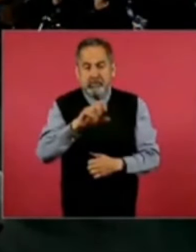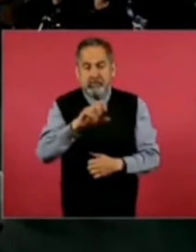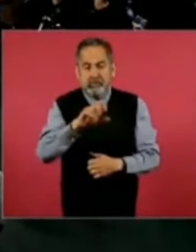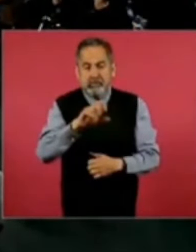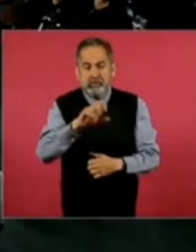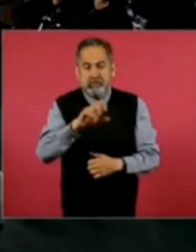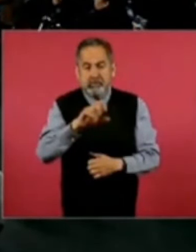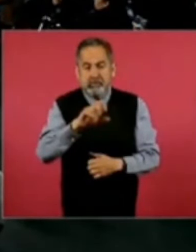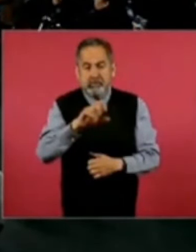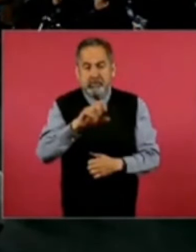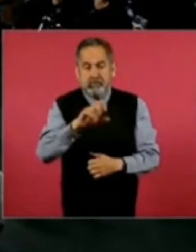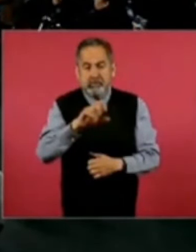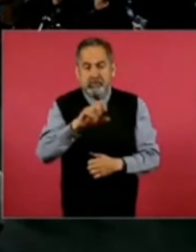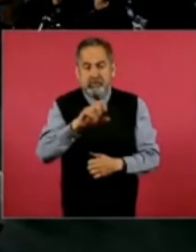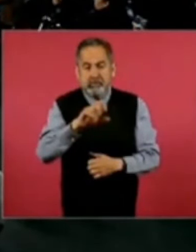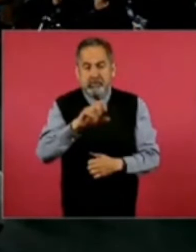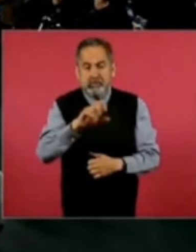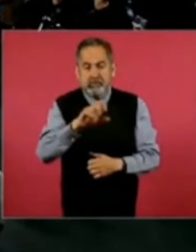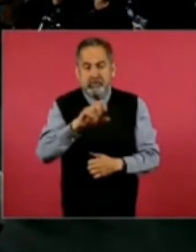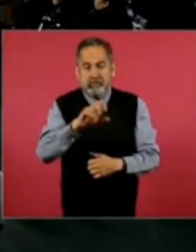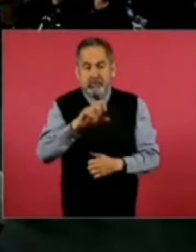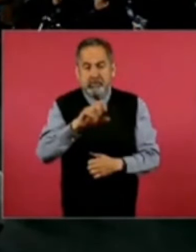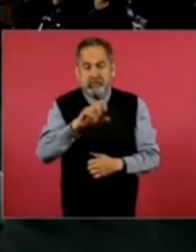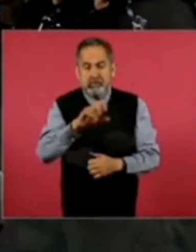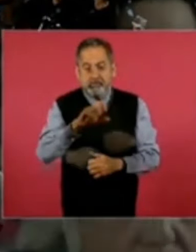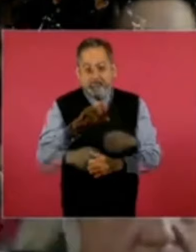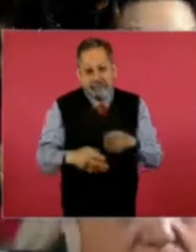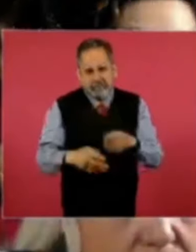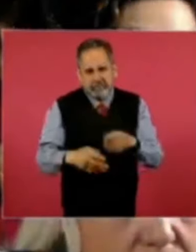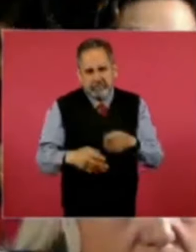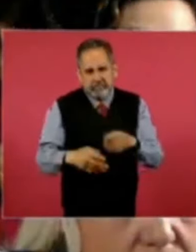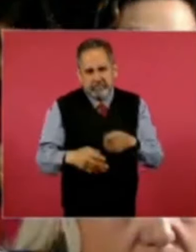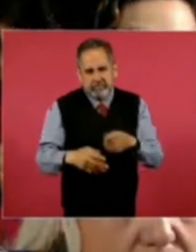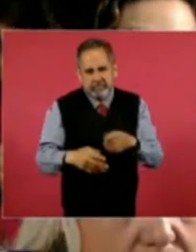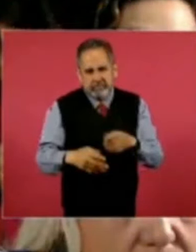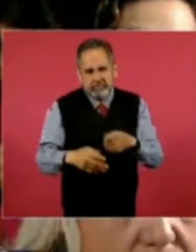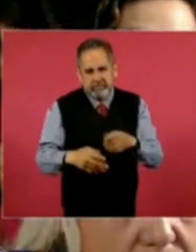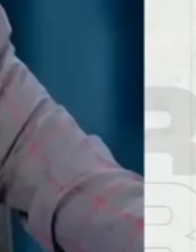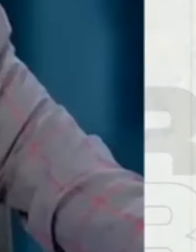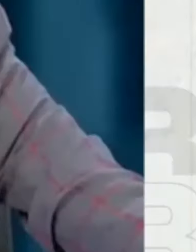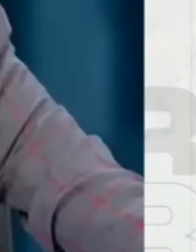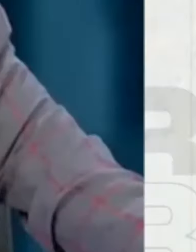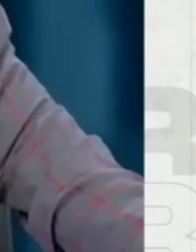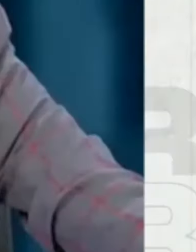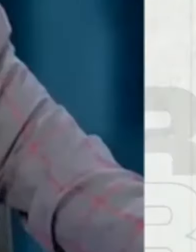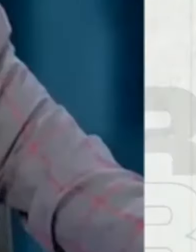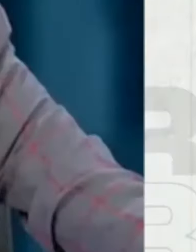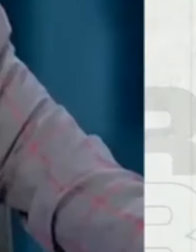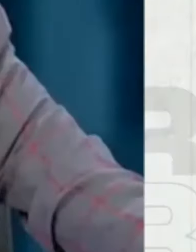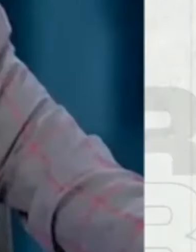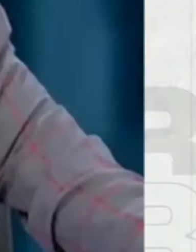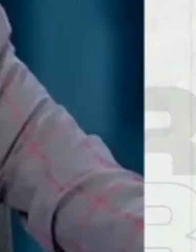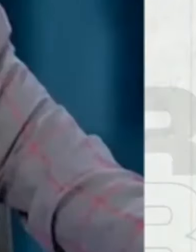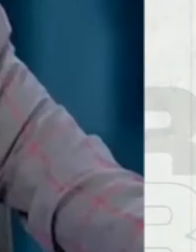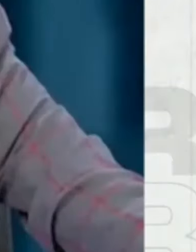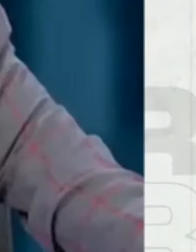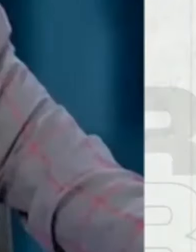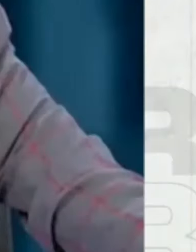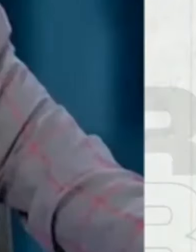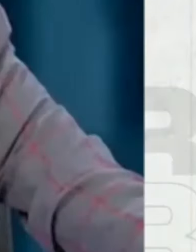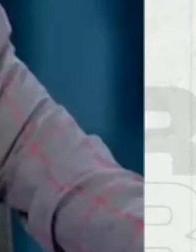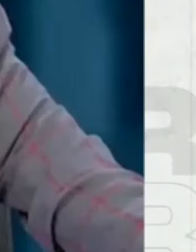que cuando se pasó de la raya, pues fue en 2006, pues él fue de los primeros que publicó una encuesta que hacía un